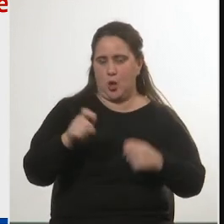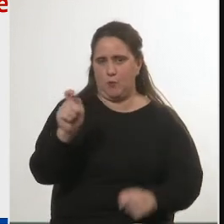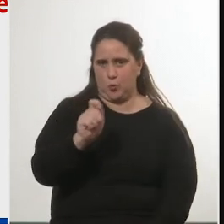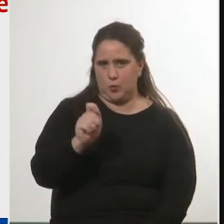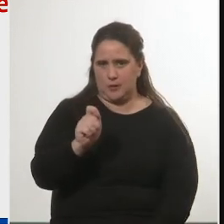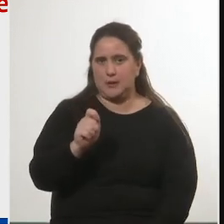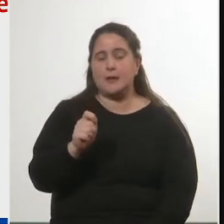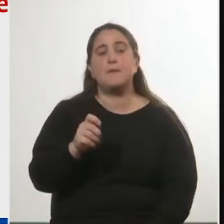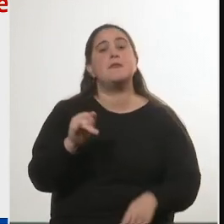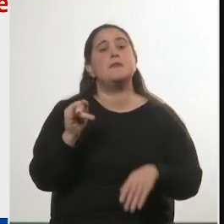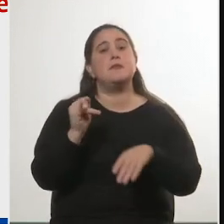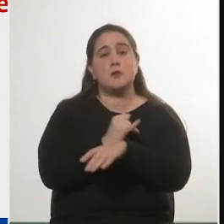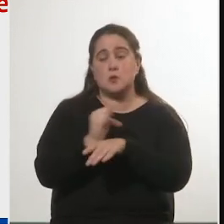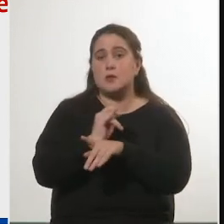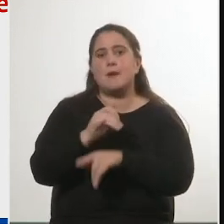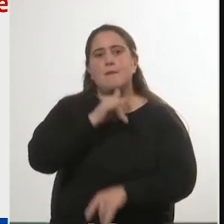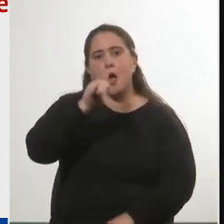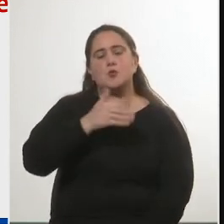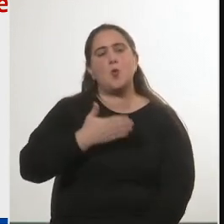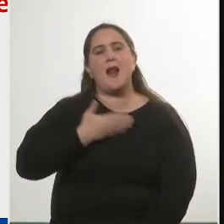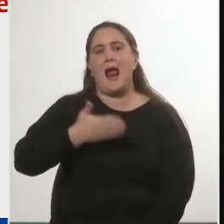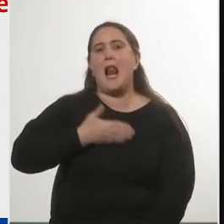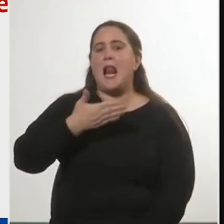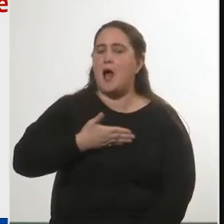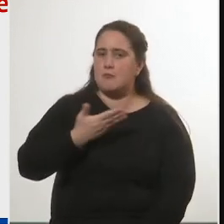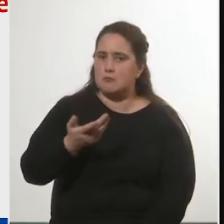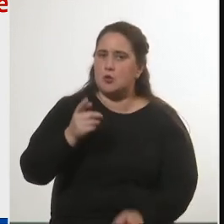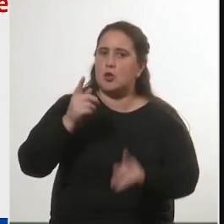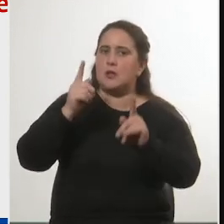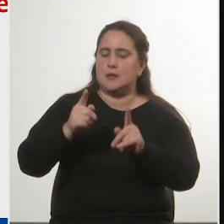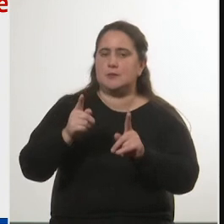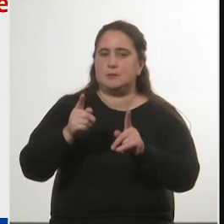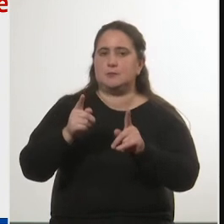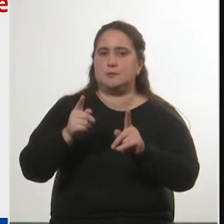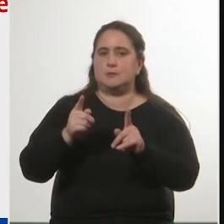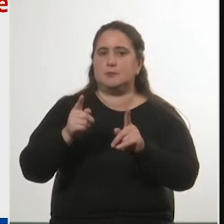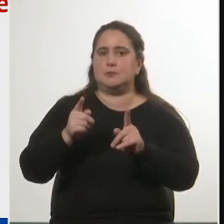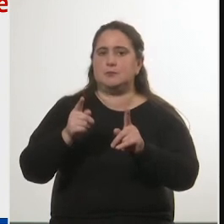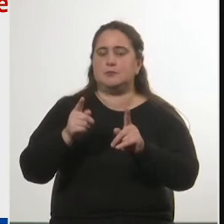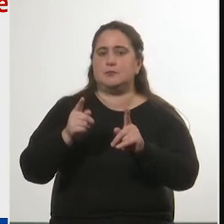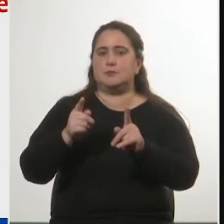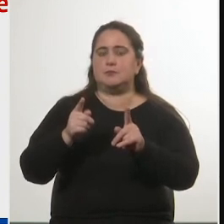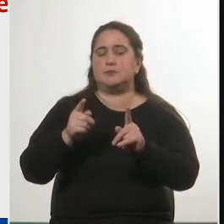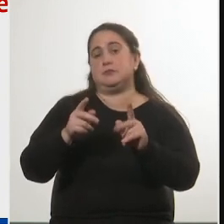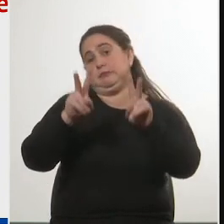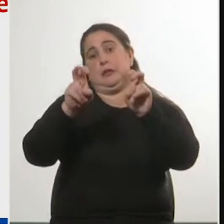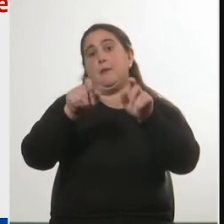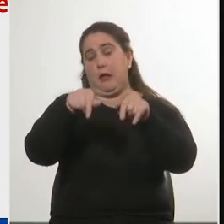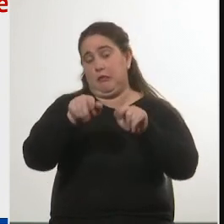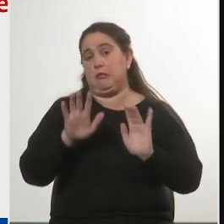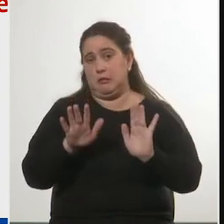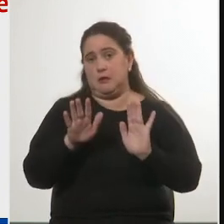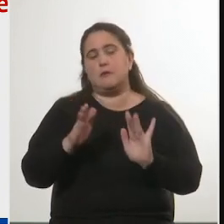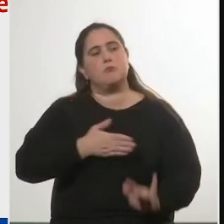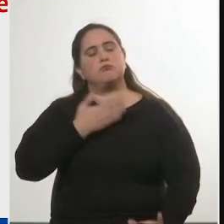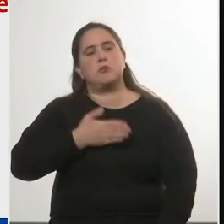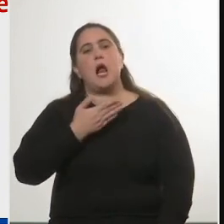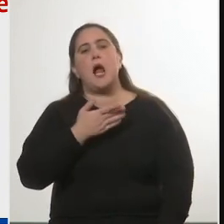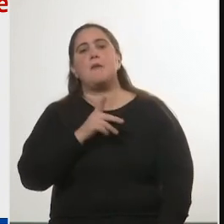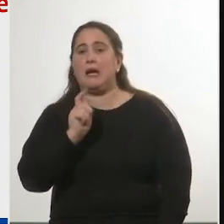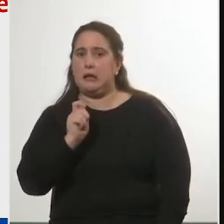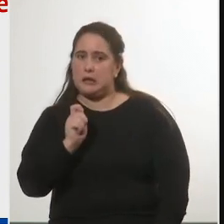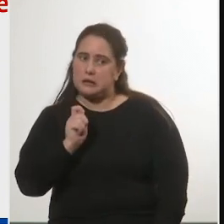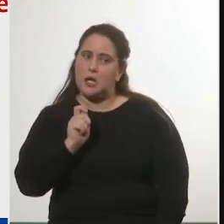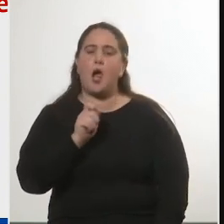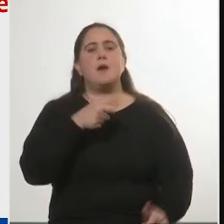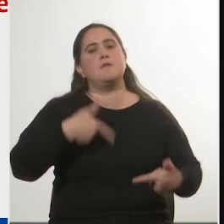representadas informarán de los reclamos que reciban en relación con este aspecto al Ministerio de Salud